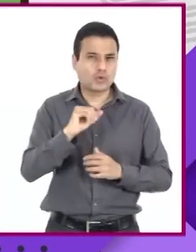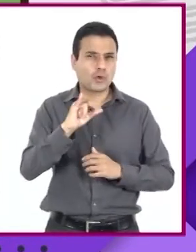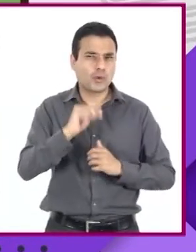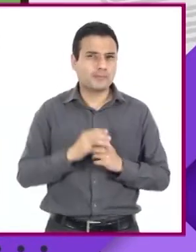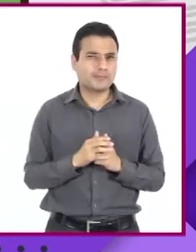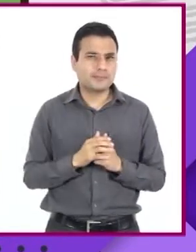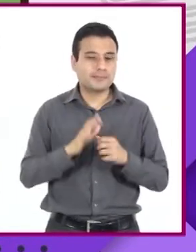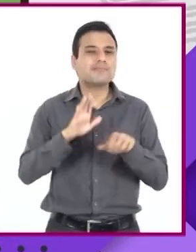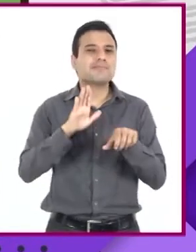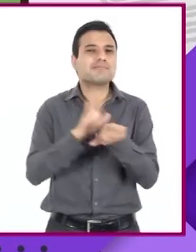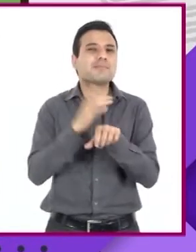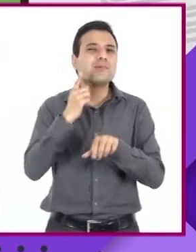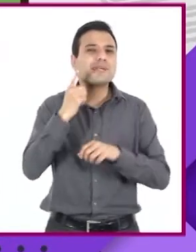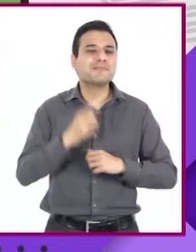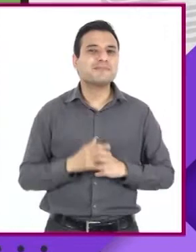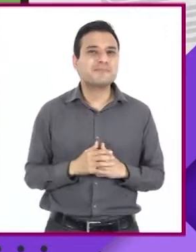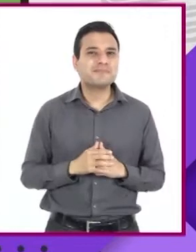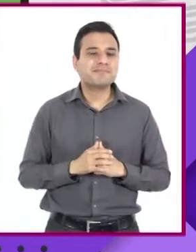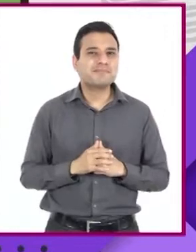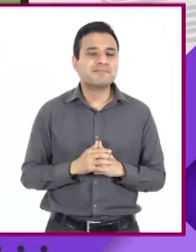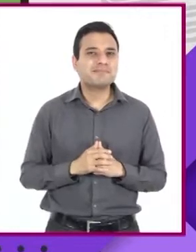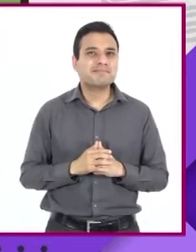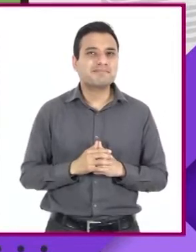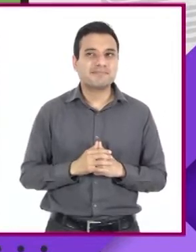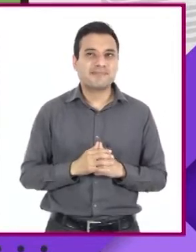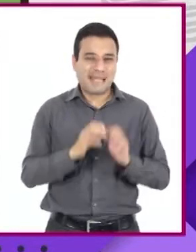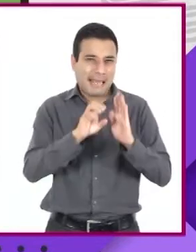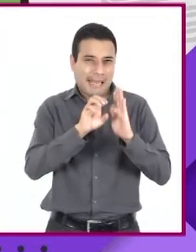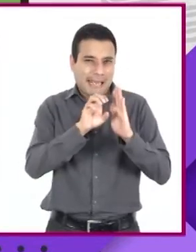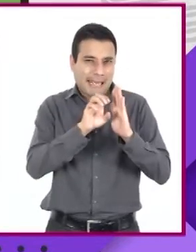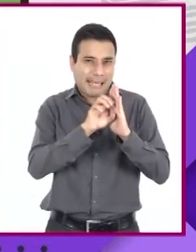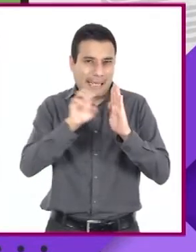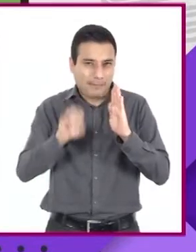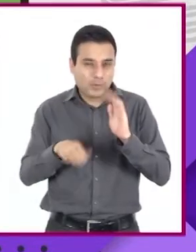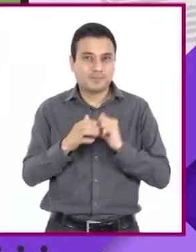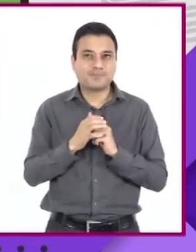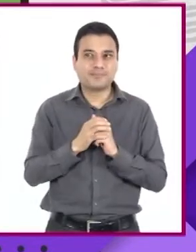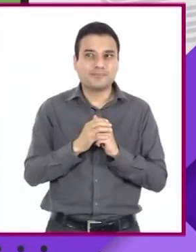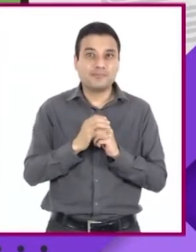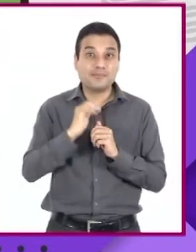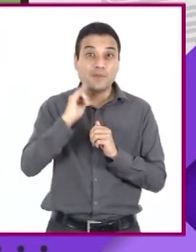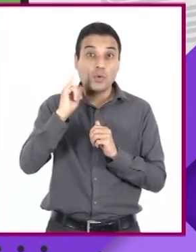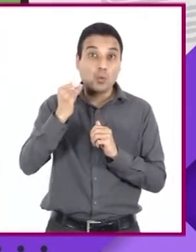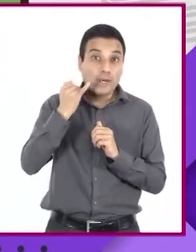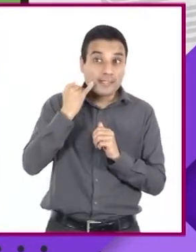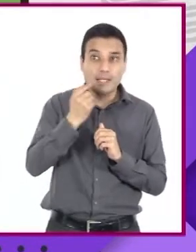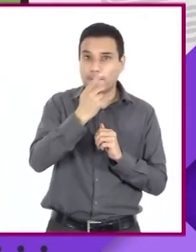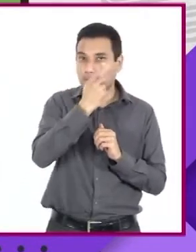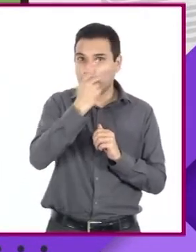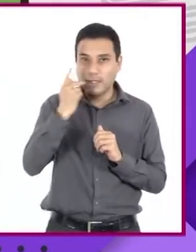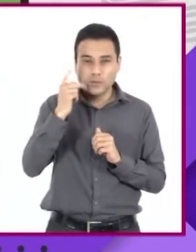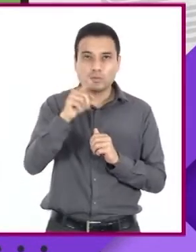qué? ¿Qué consejo le darían a cada uno de los personajes del caso?